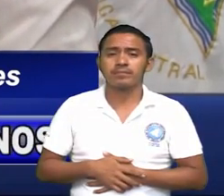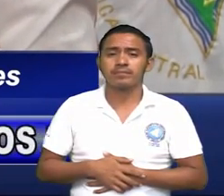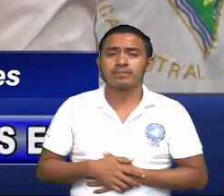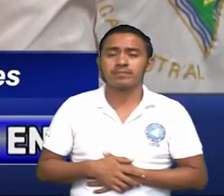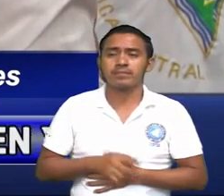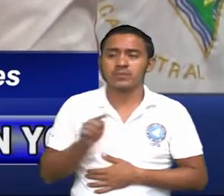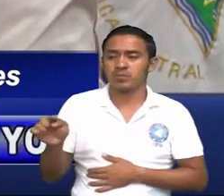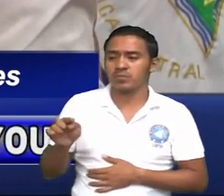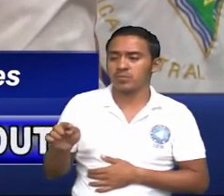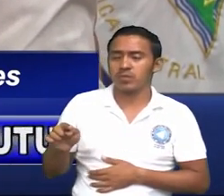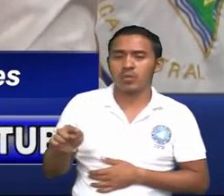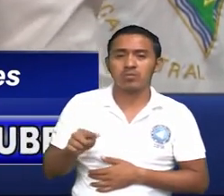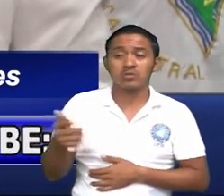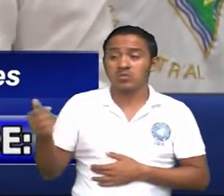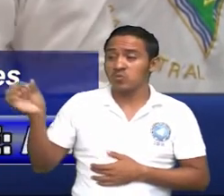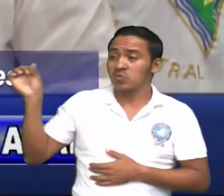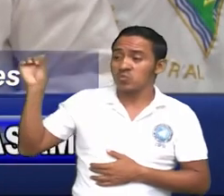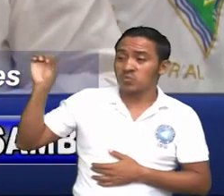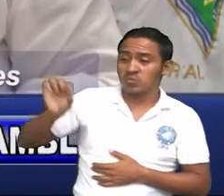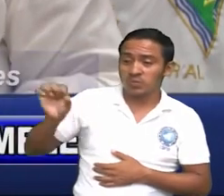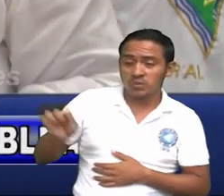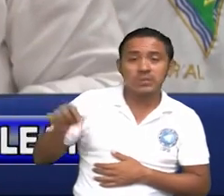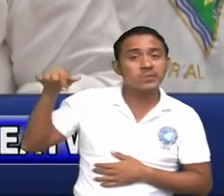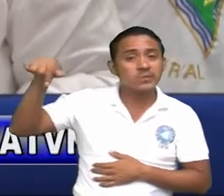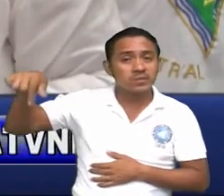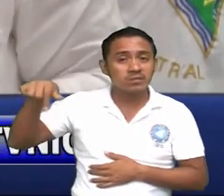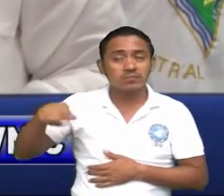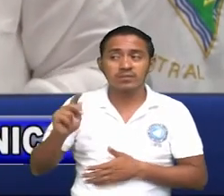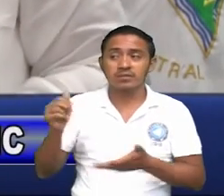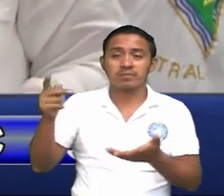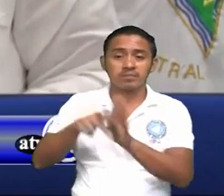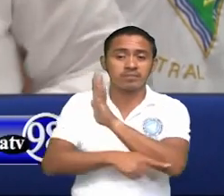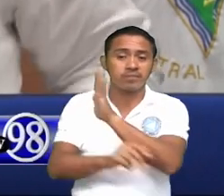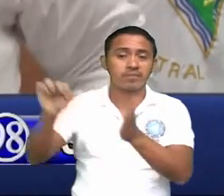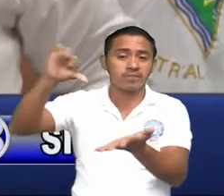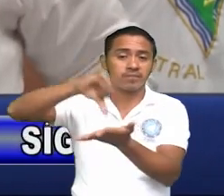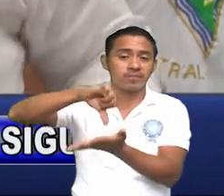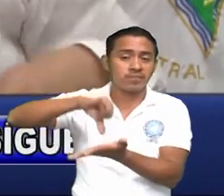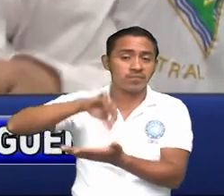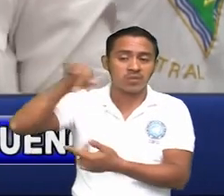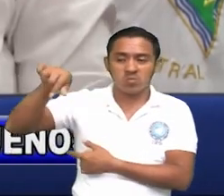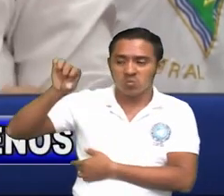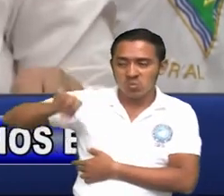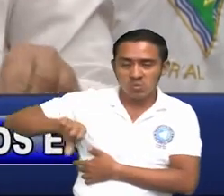de desprestigiar a la República Islámica de Irán